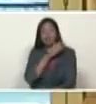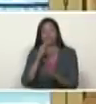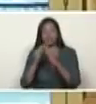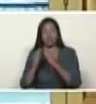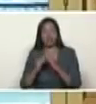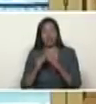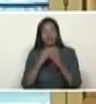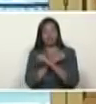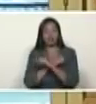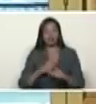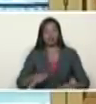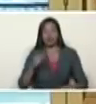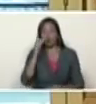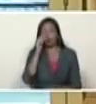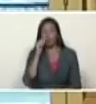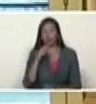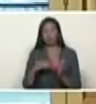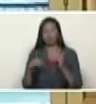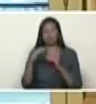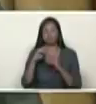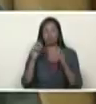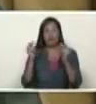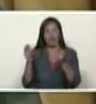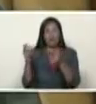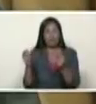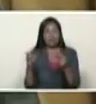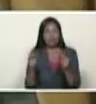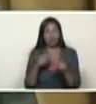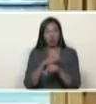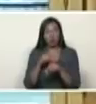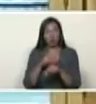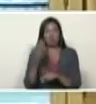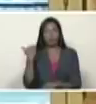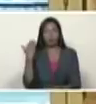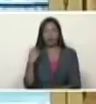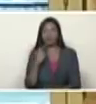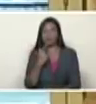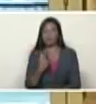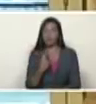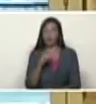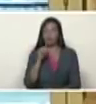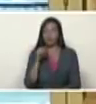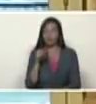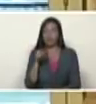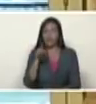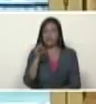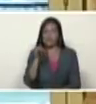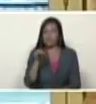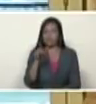Hernández Dala, mayor general de la República, que me alertaron con tiempo. Me dijeron, ahí está.